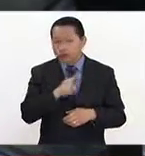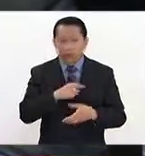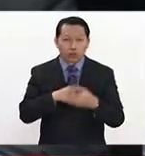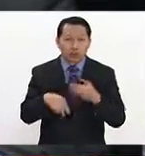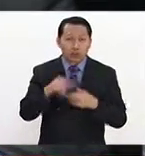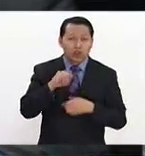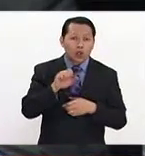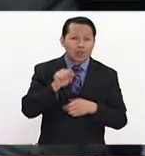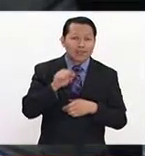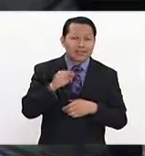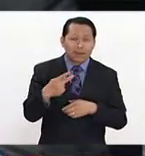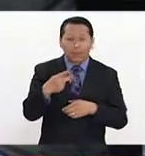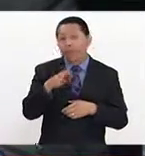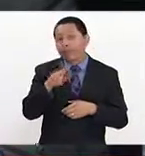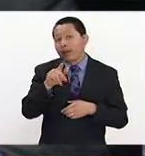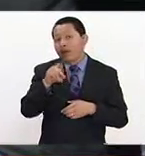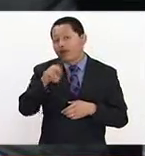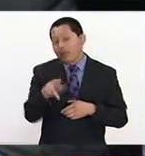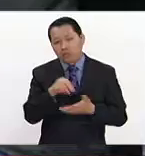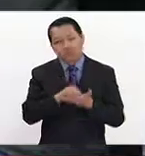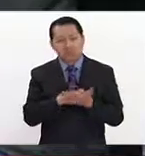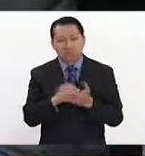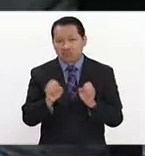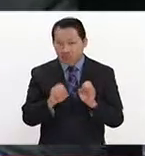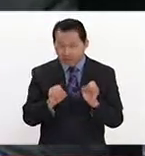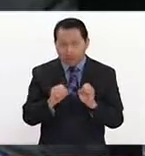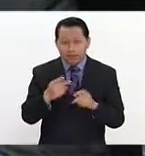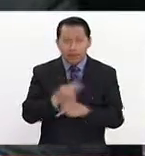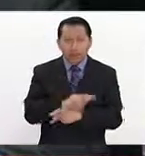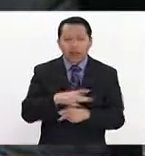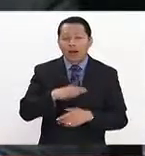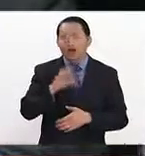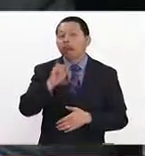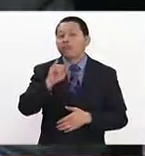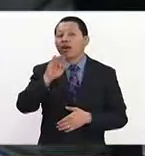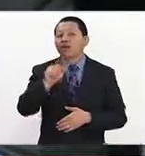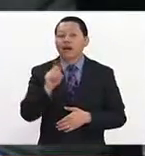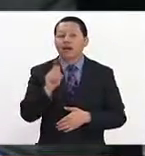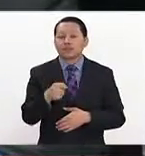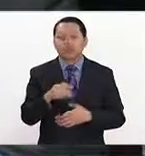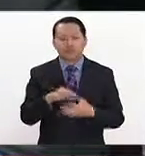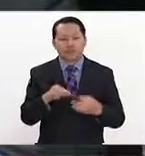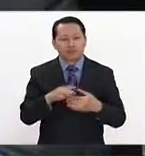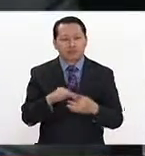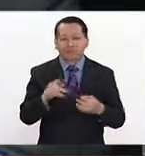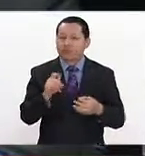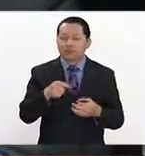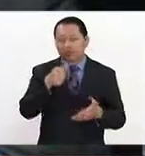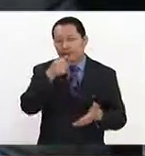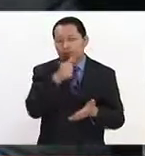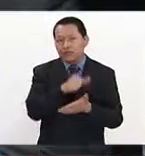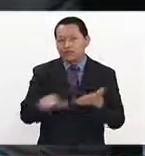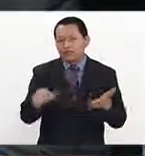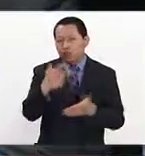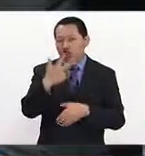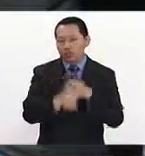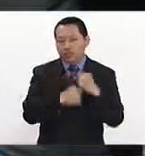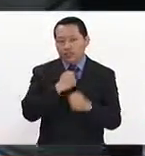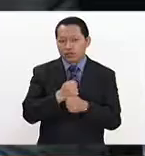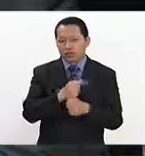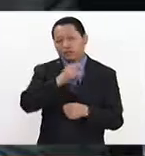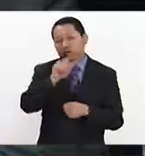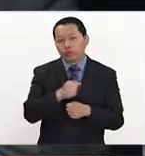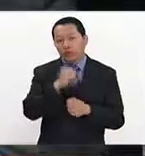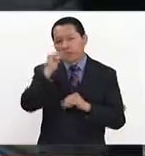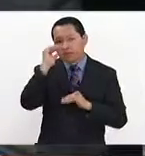Joseph Blatter, no lo registraron en ningún lado. Entonces la FIFA determina suspenderlo por 8 años, después se